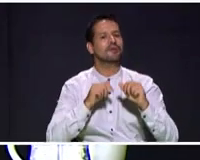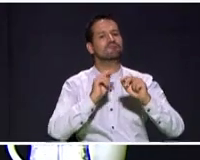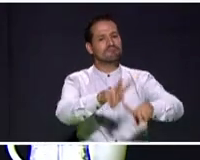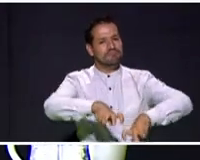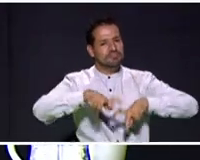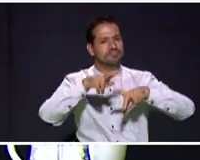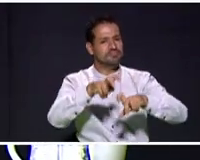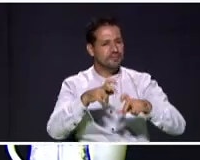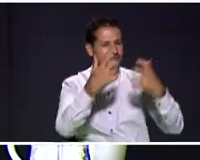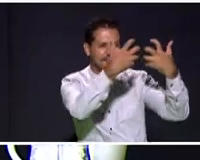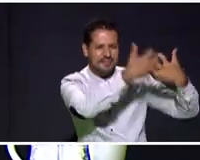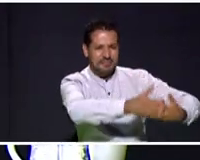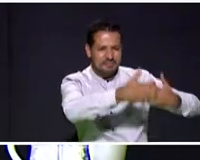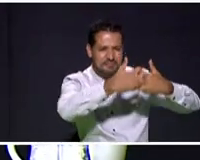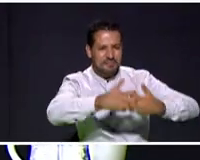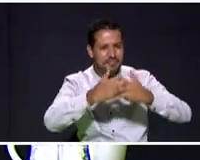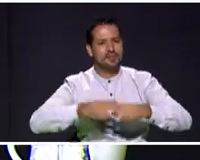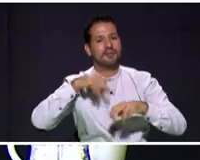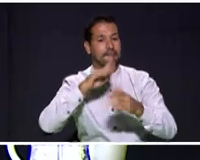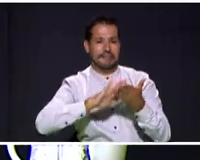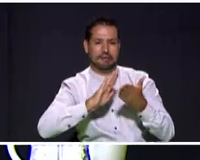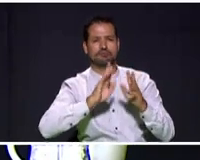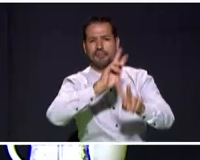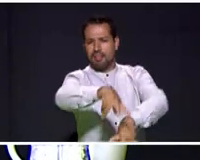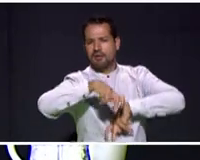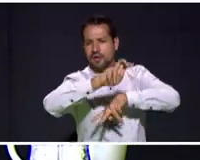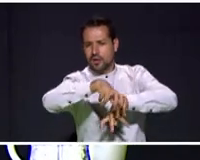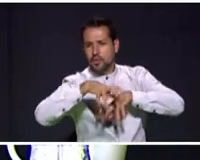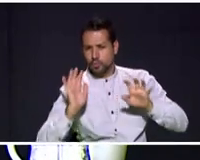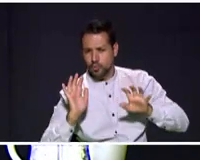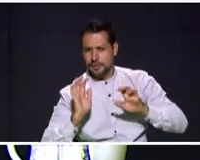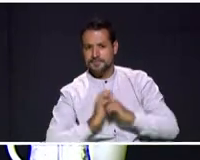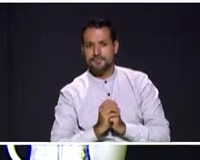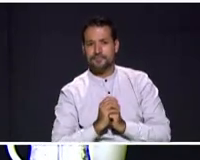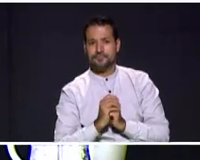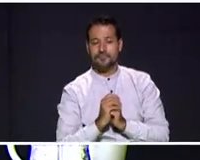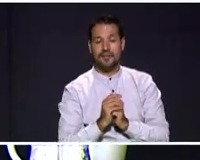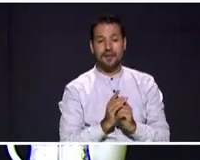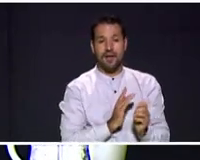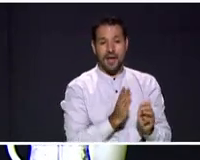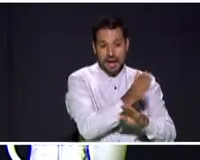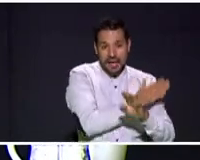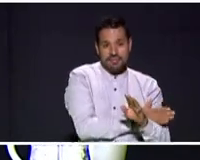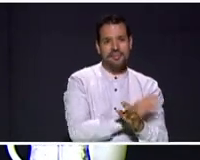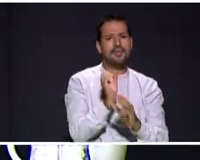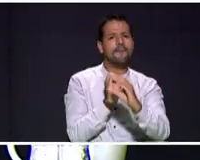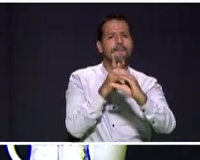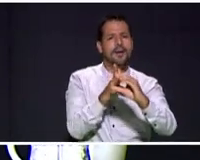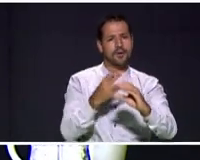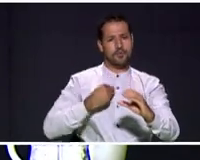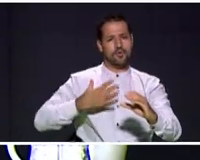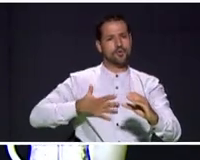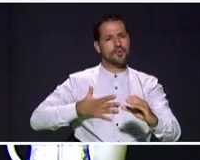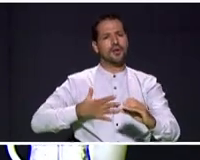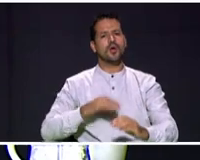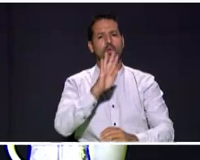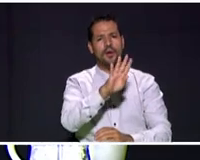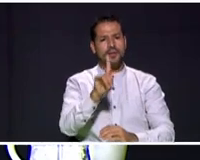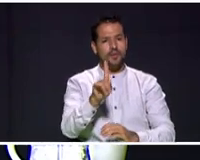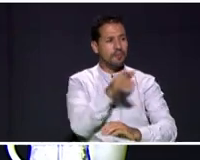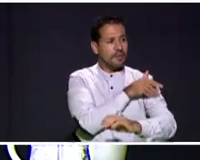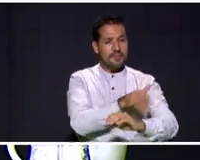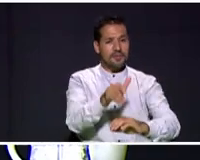la agricultura perdón nosotros creamos el banco de las oportunidades ese banco otorgó más de 41 mil millones